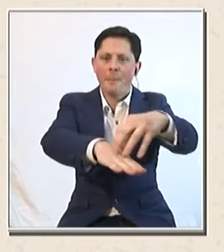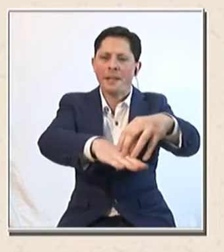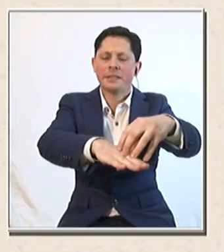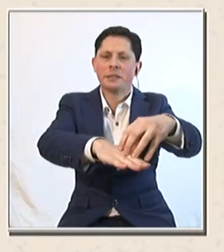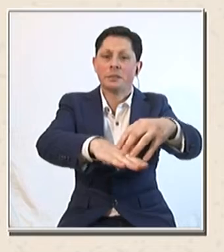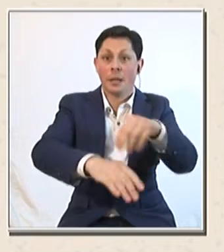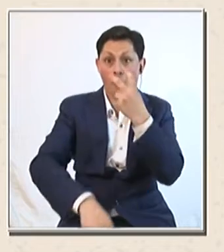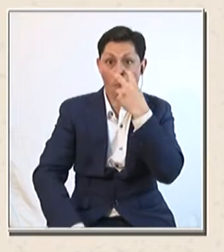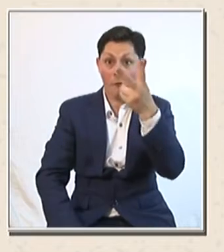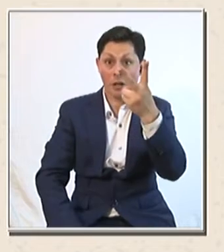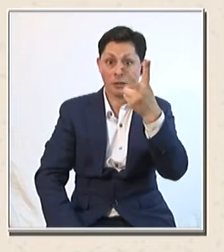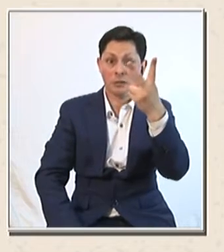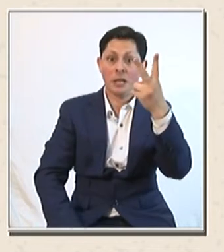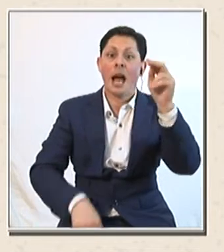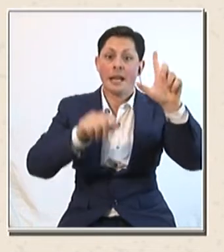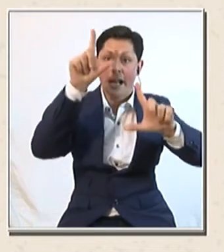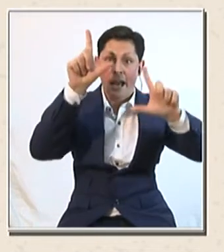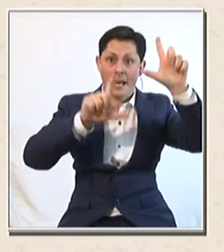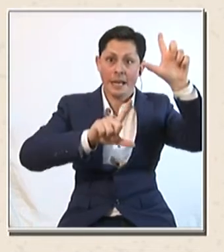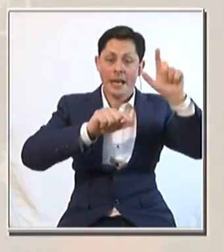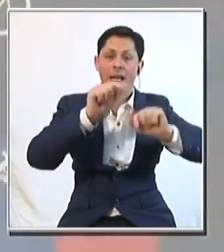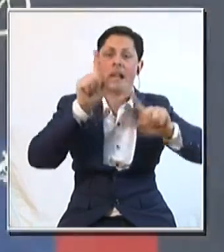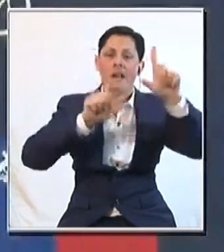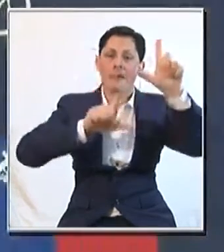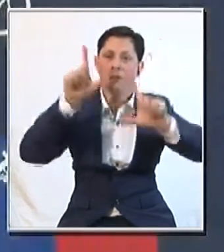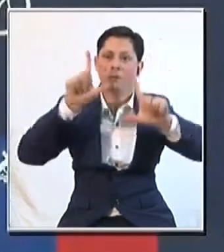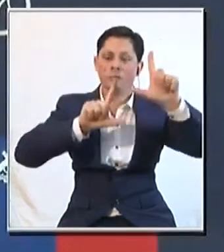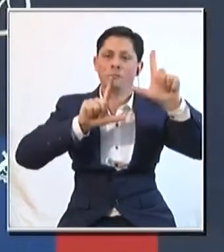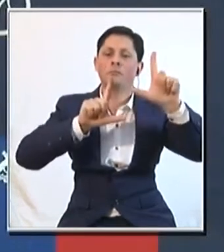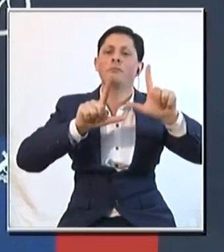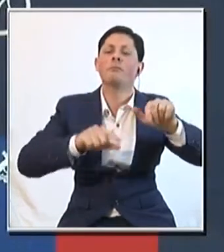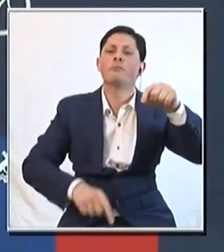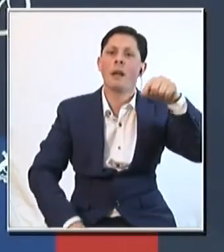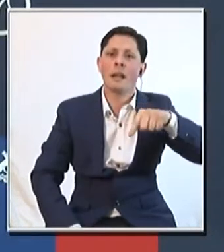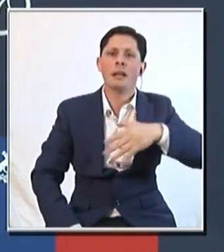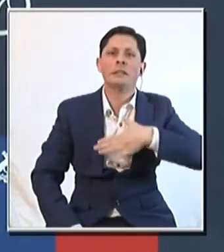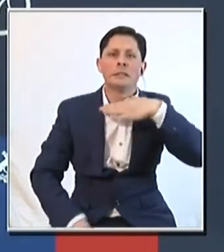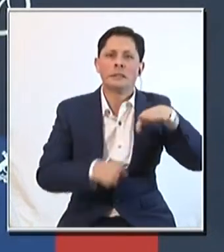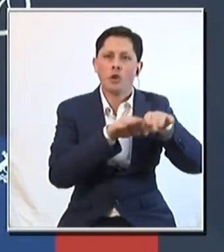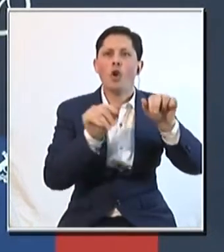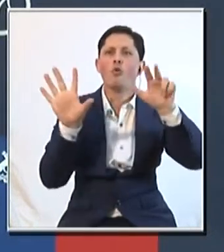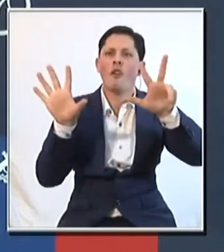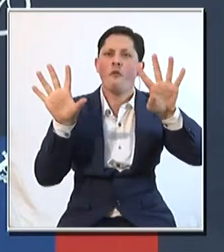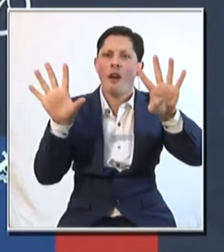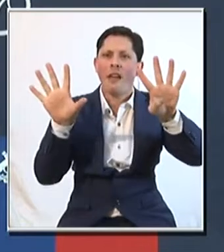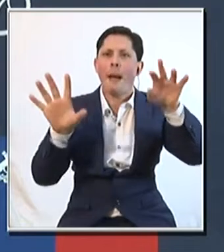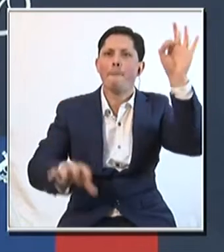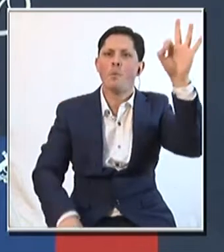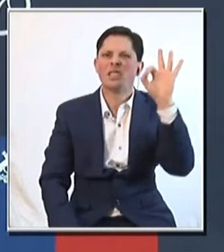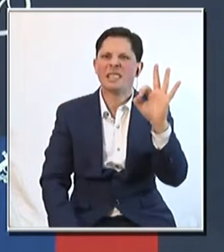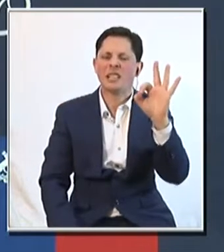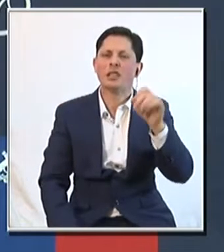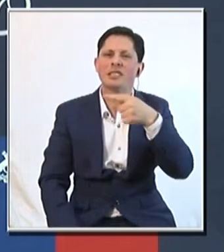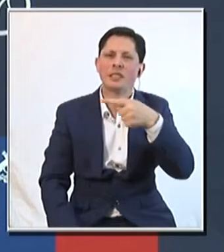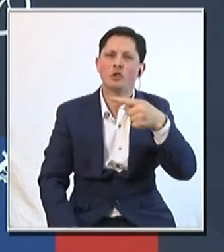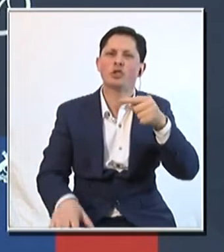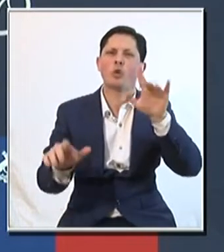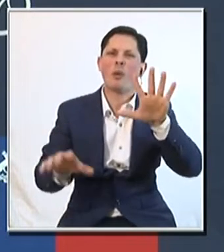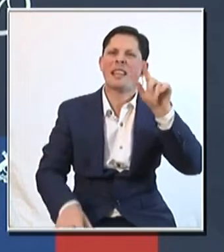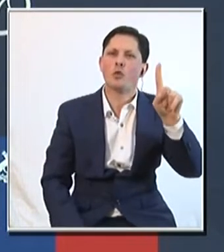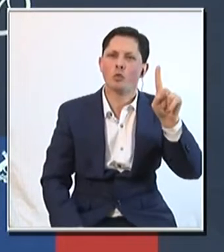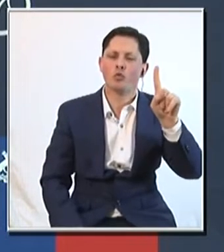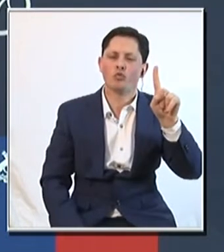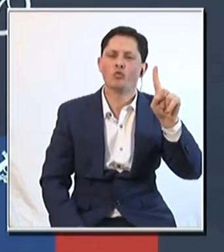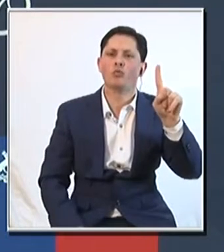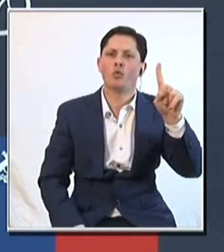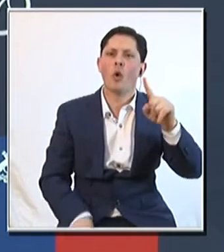como podemos ver en el gráfico. De las unidades de paciente crítico ocupadas, un 9%, es decir, 151 a nivel